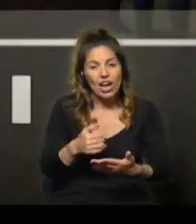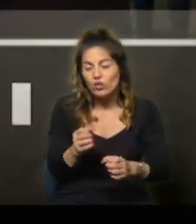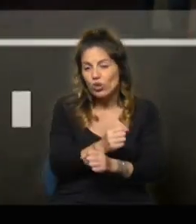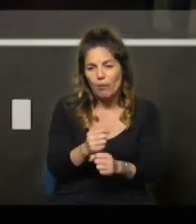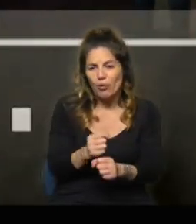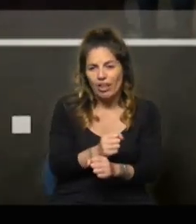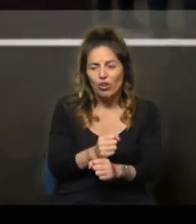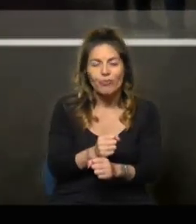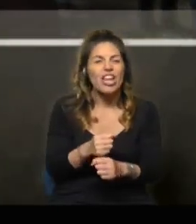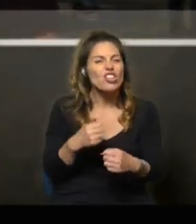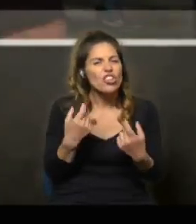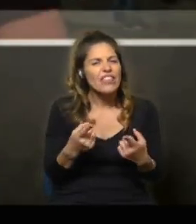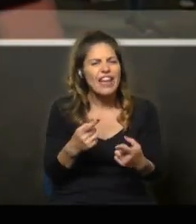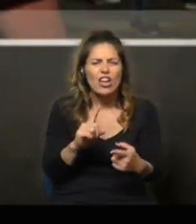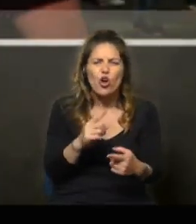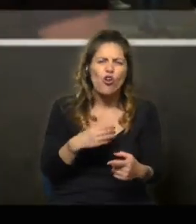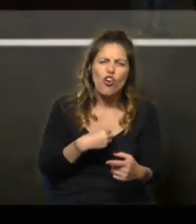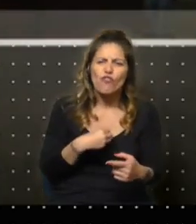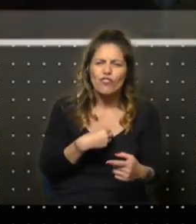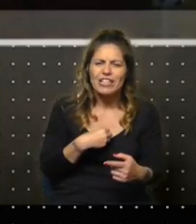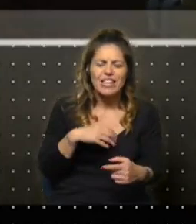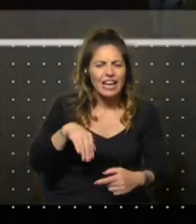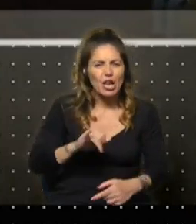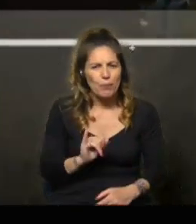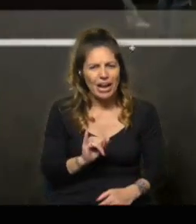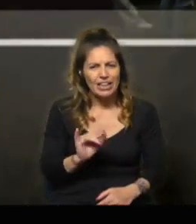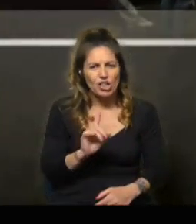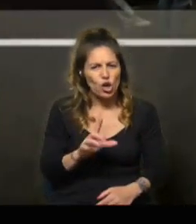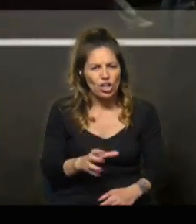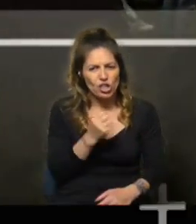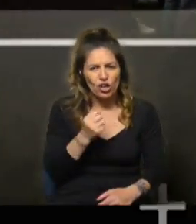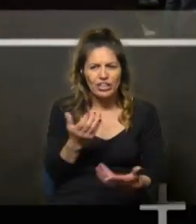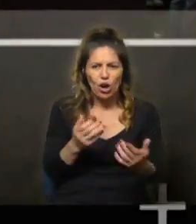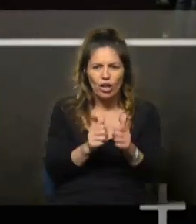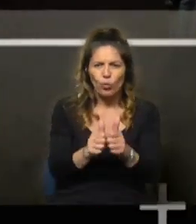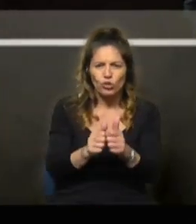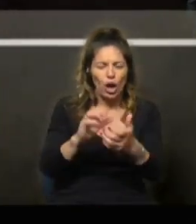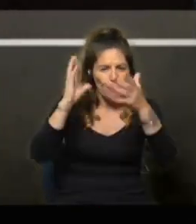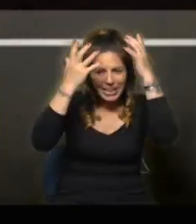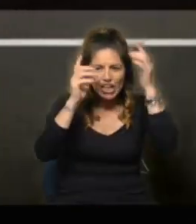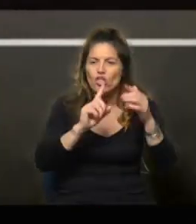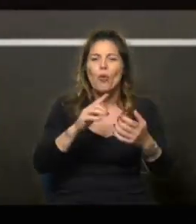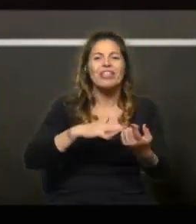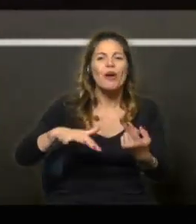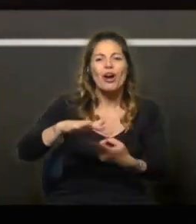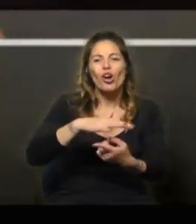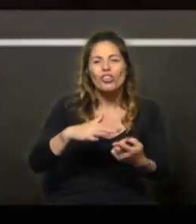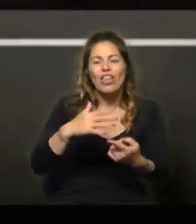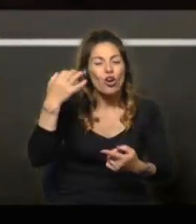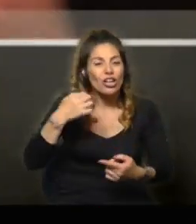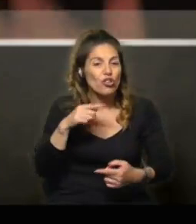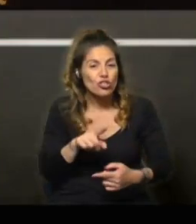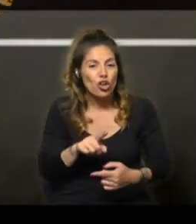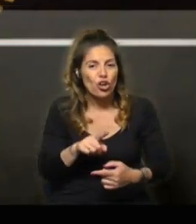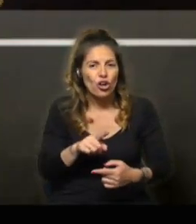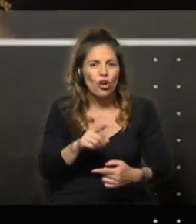y no te genera desconfianza el hecho de que macri no lo haya logrado y ahora esté con mi ley no porque Estaba rodeado creo yo En mi punto de vista con